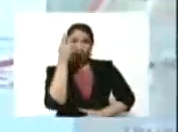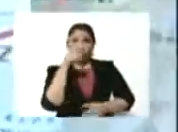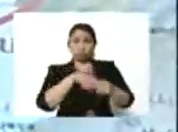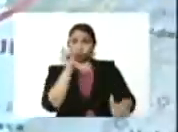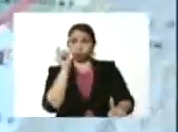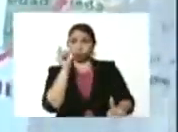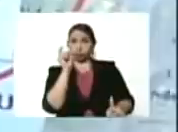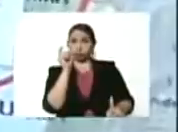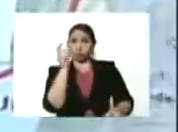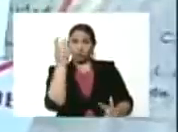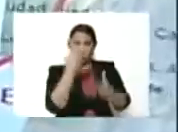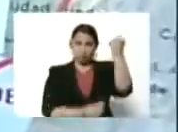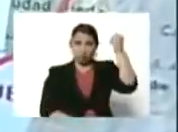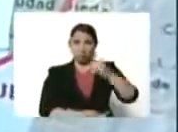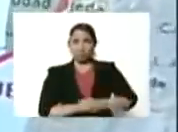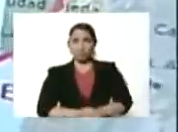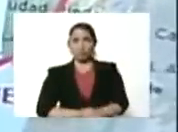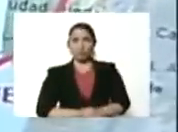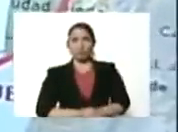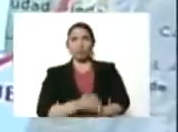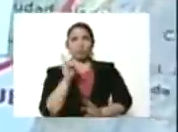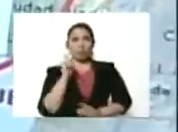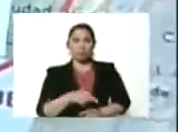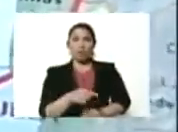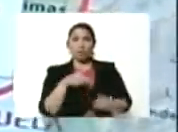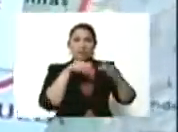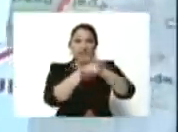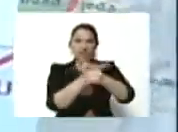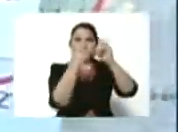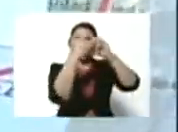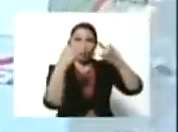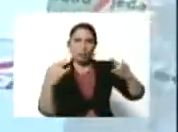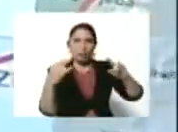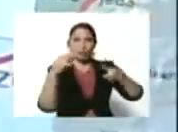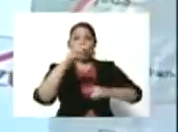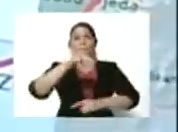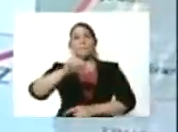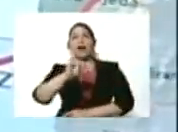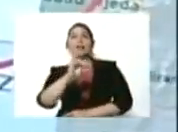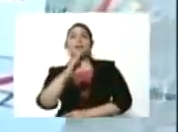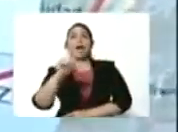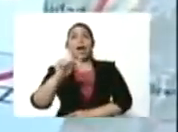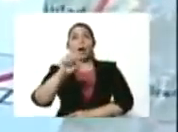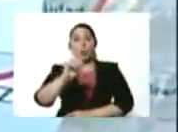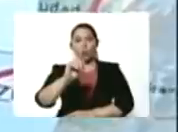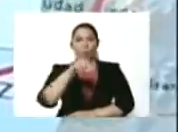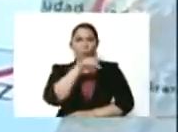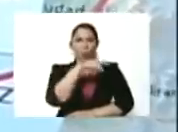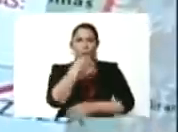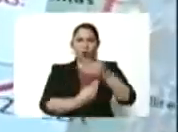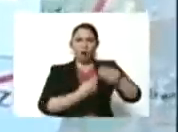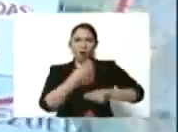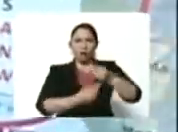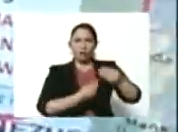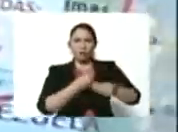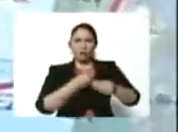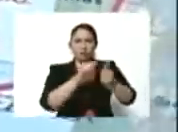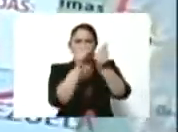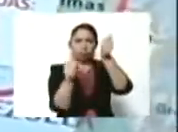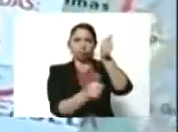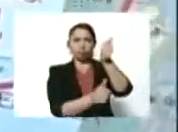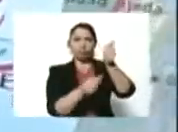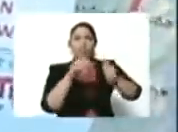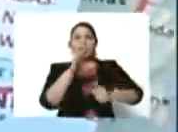Gutiérrez Aranguren, estuvo en el campamento de Maicao y allí cumplía, era subalterno de Cliver